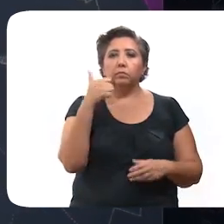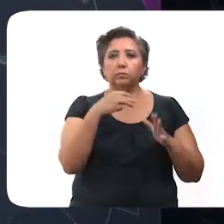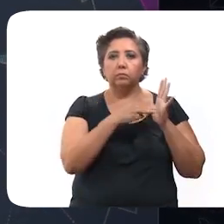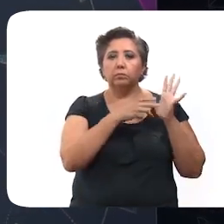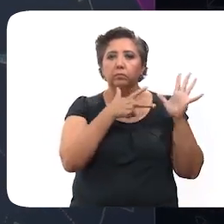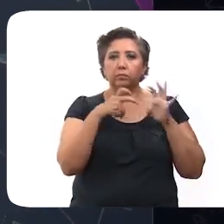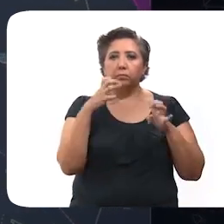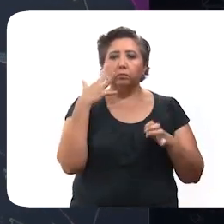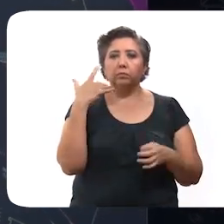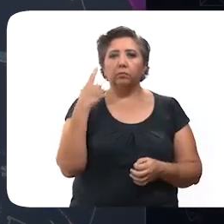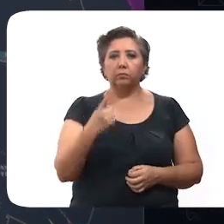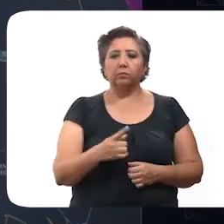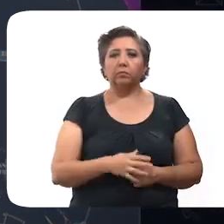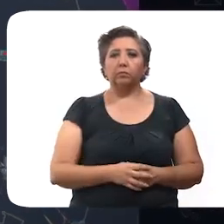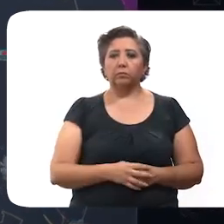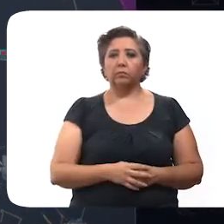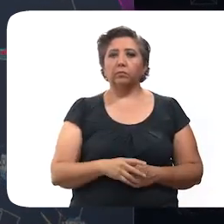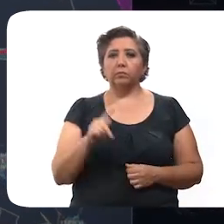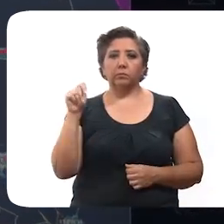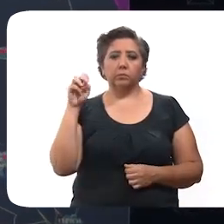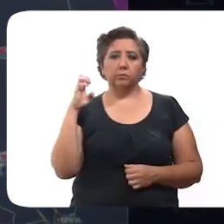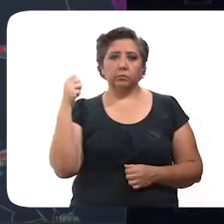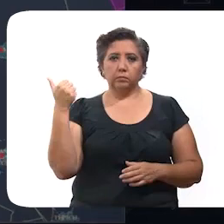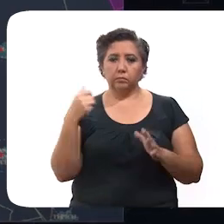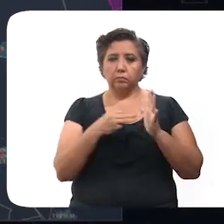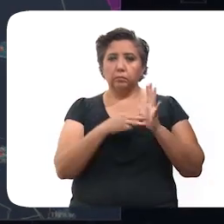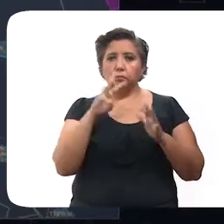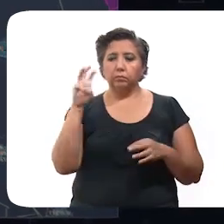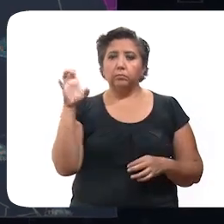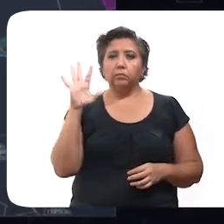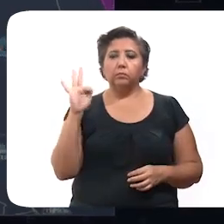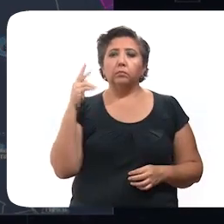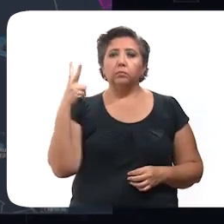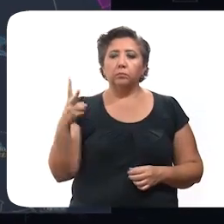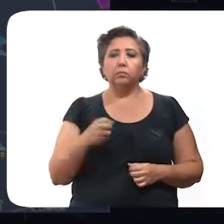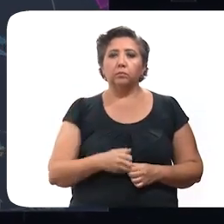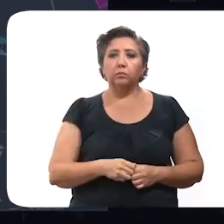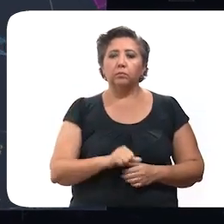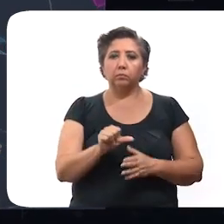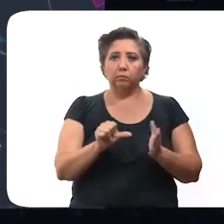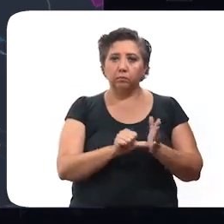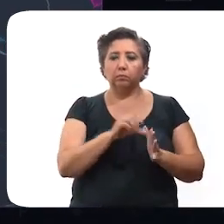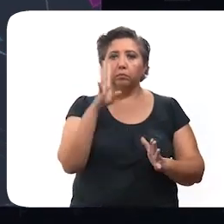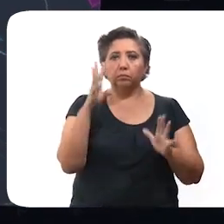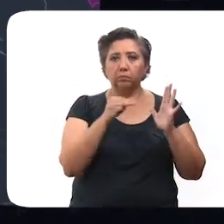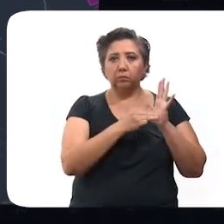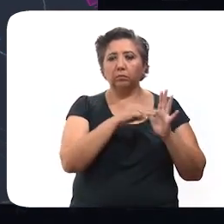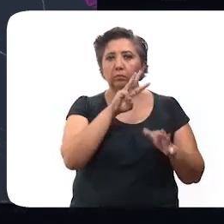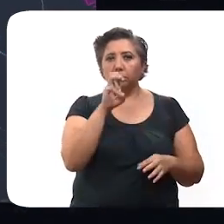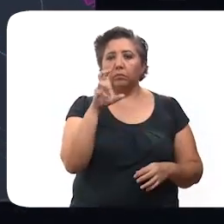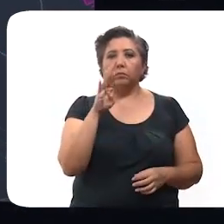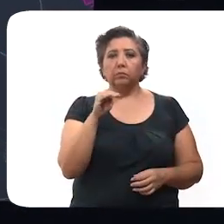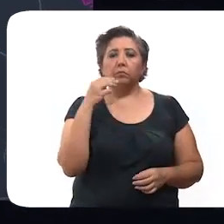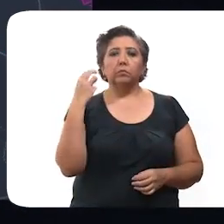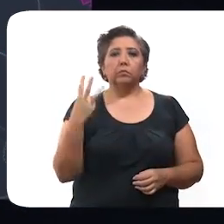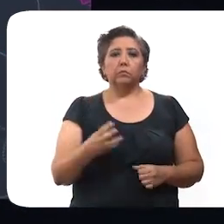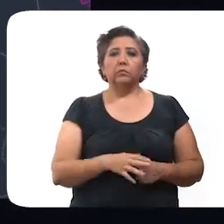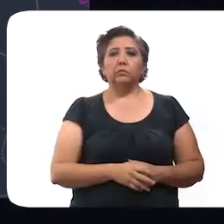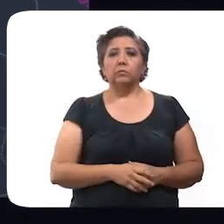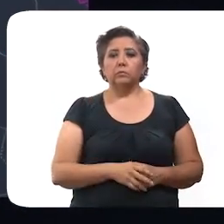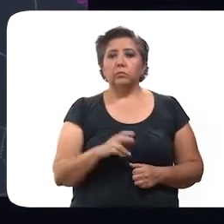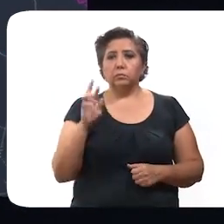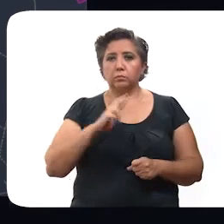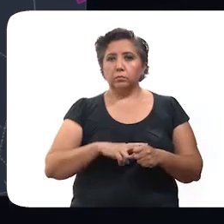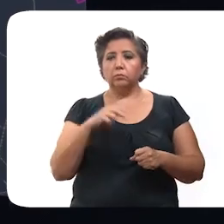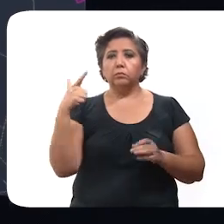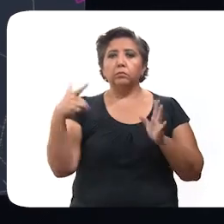norte 11.851, en la zona oriente 11.342, en la zona centro 4.393,